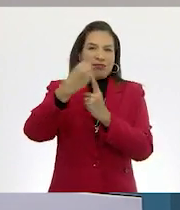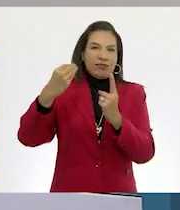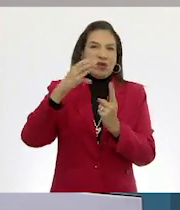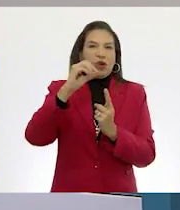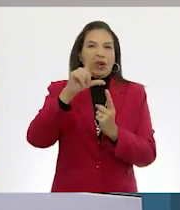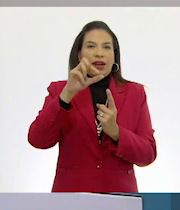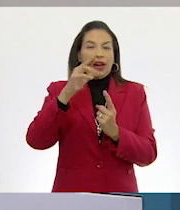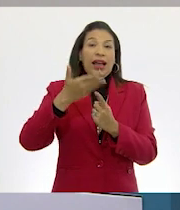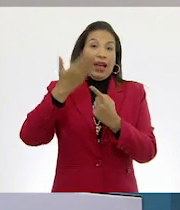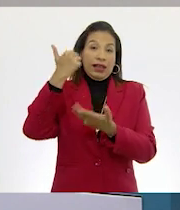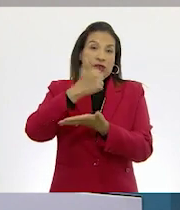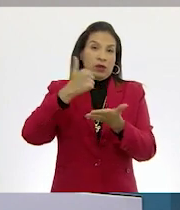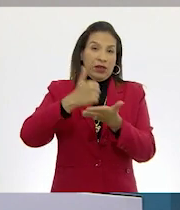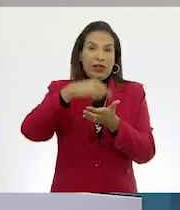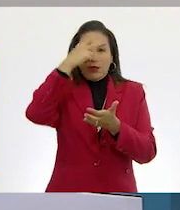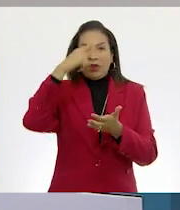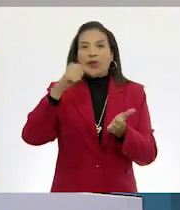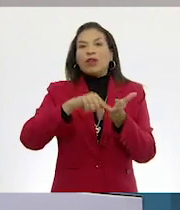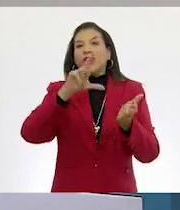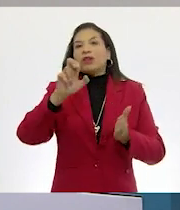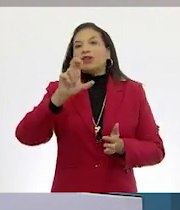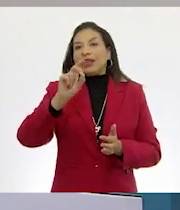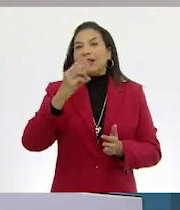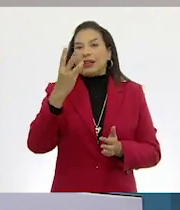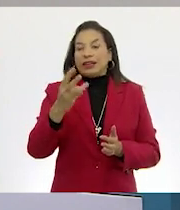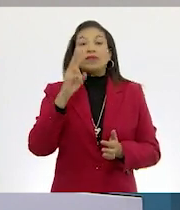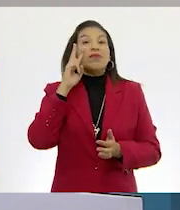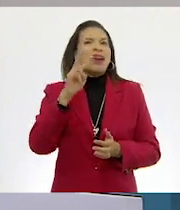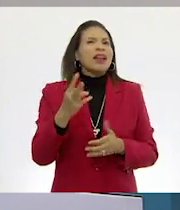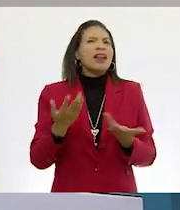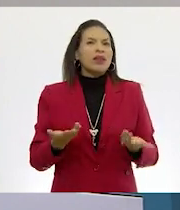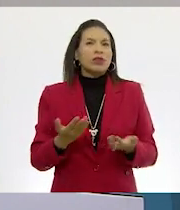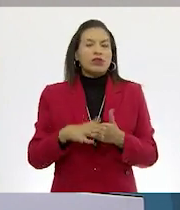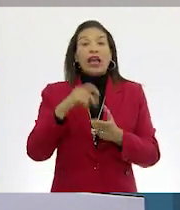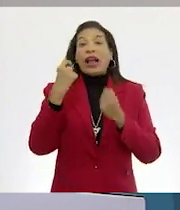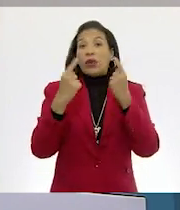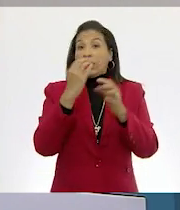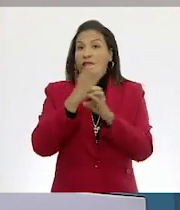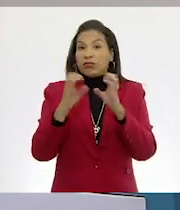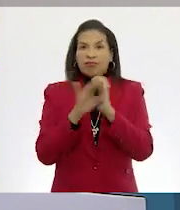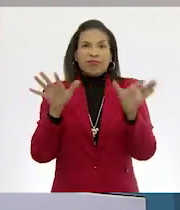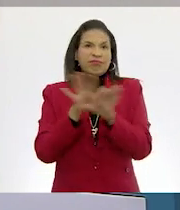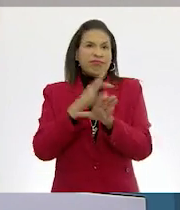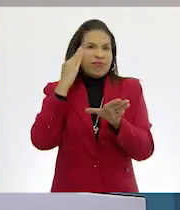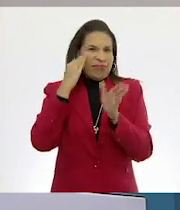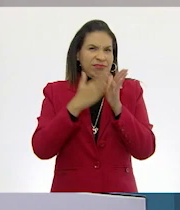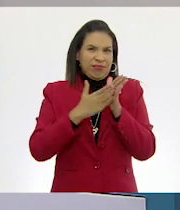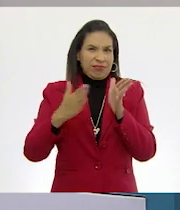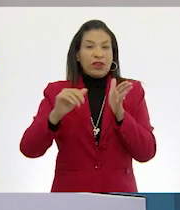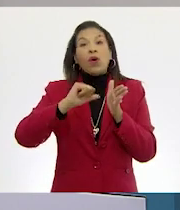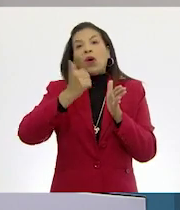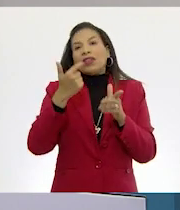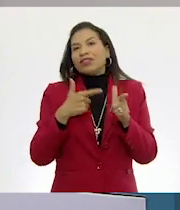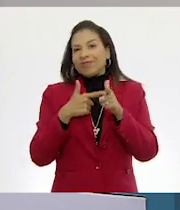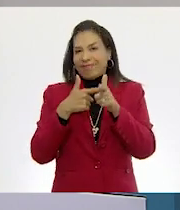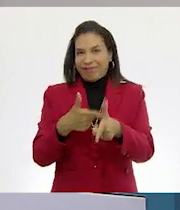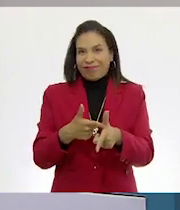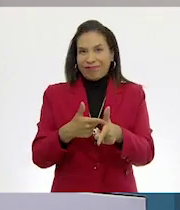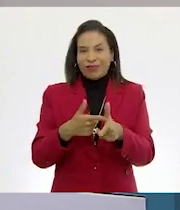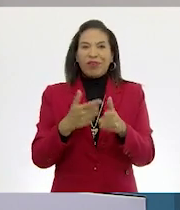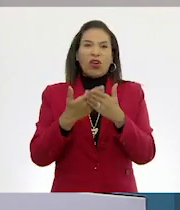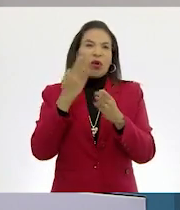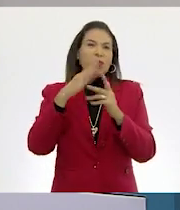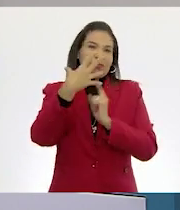azotó a la Ciudad de México en 1833. Y veremos que aunque algunas cosas cambian con el tiempo, otras permanecen, como